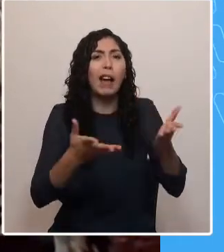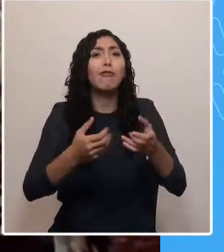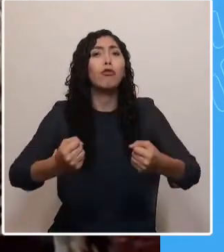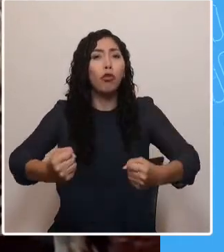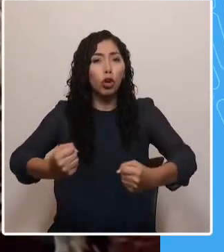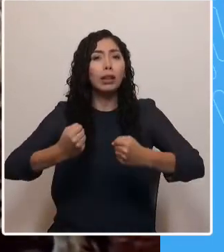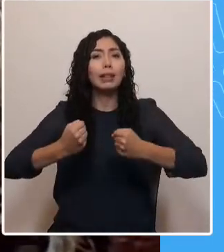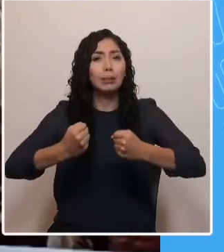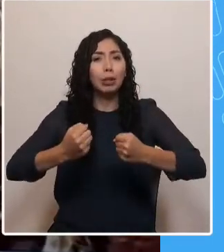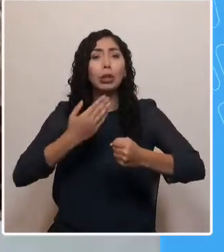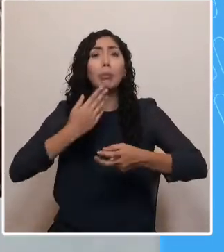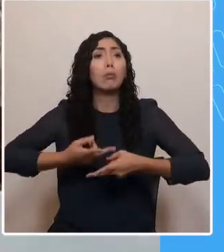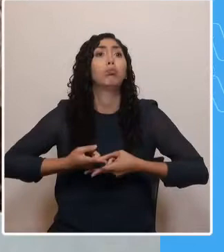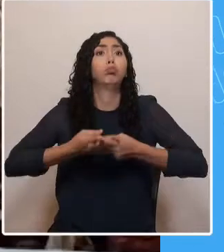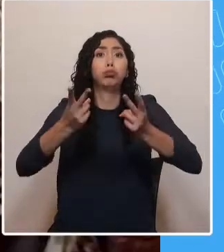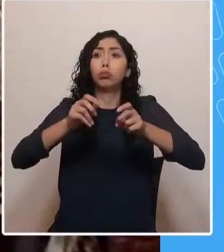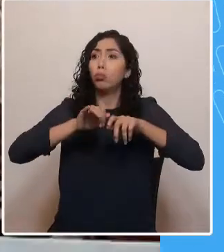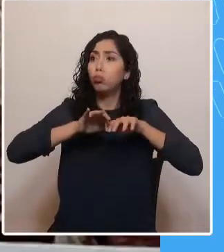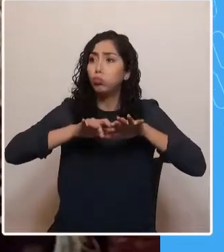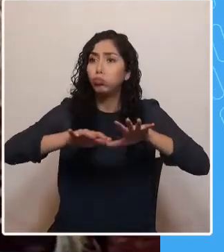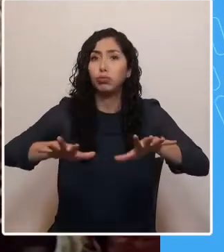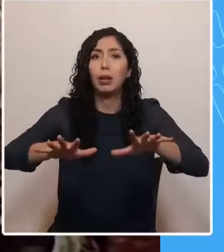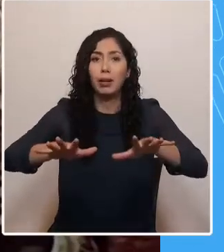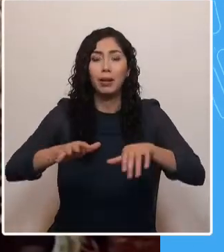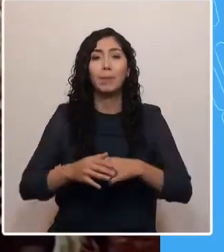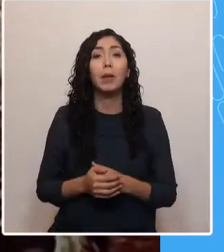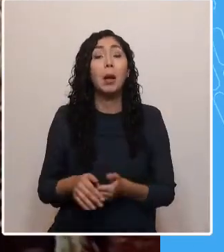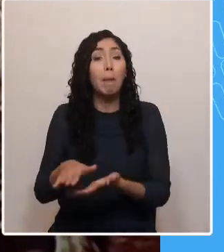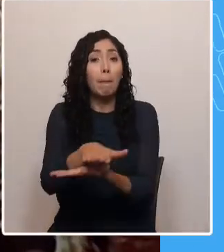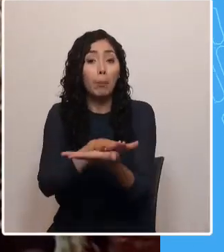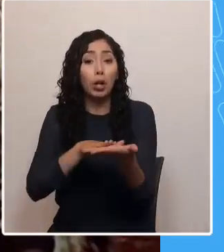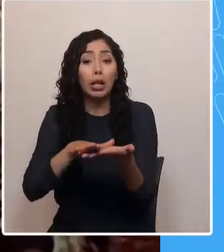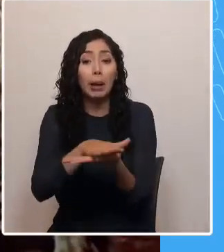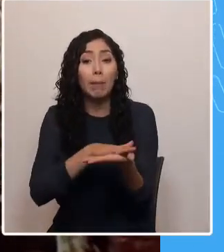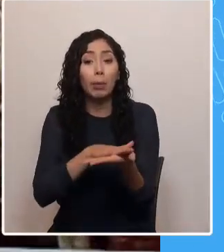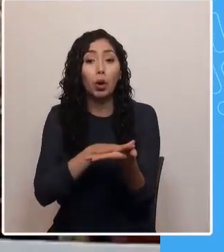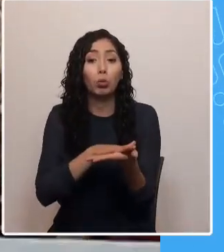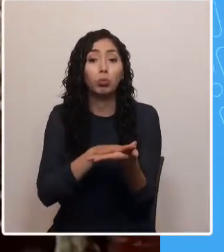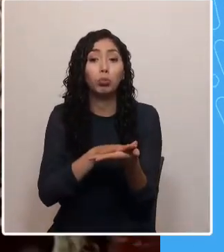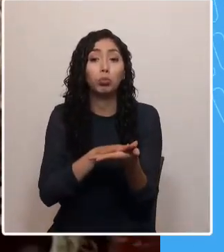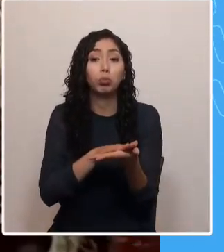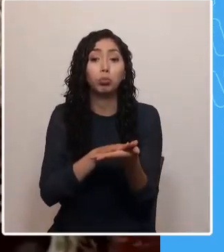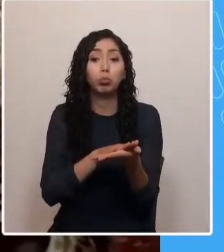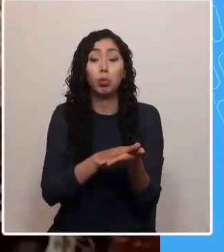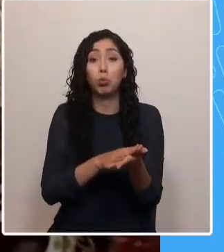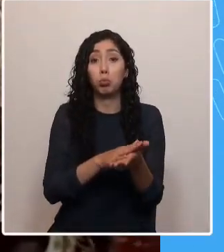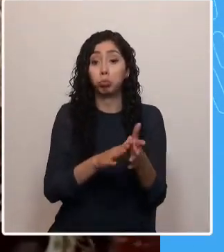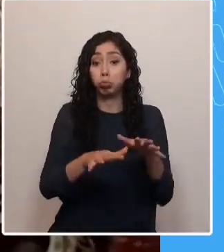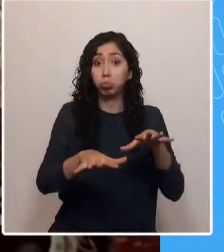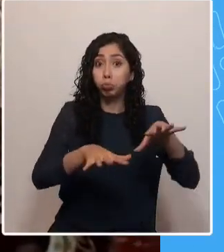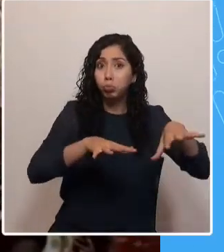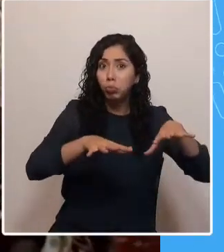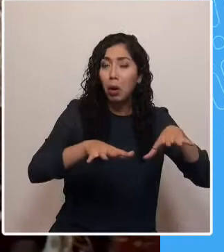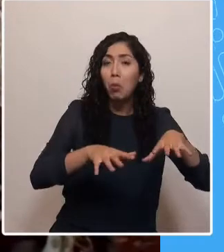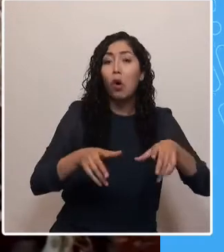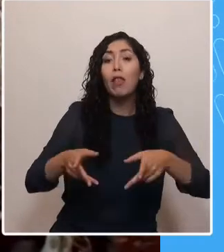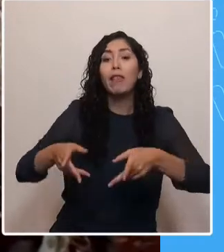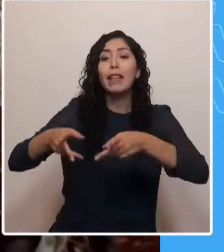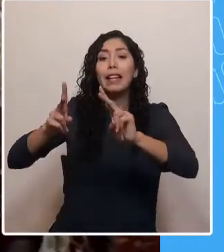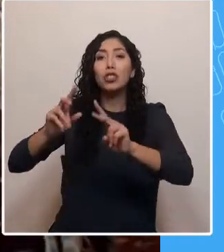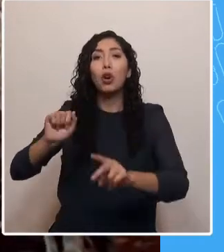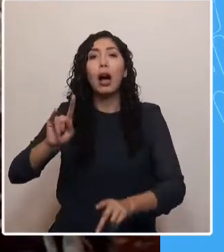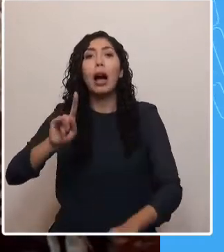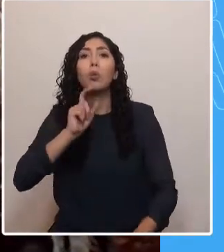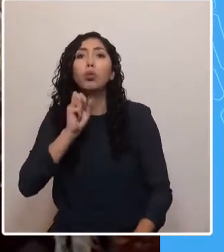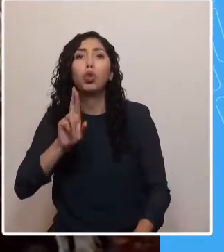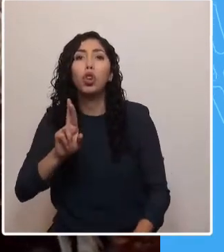y divulgación del dominio público, por ejemplo, por medio de obras cuyos derechos de autor hayan caducado producto del paso